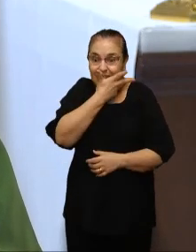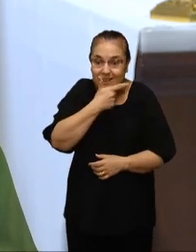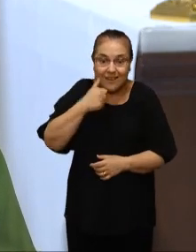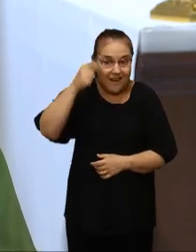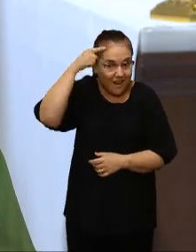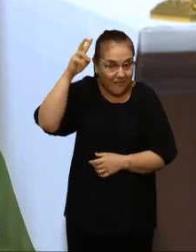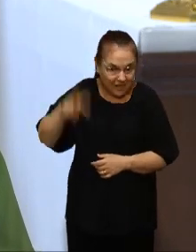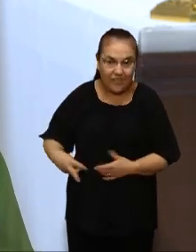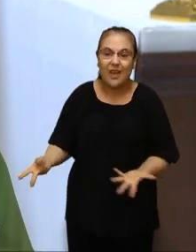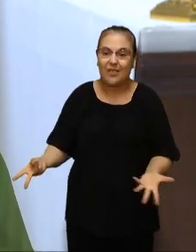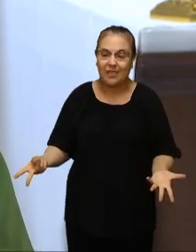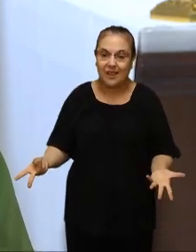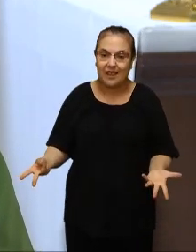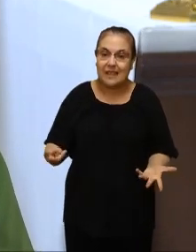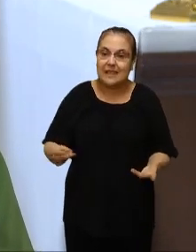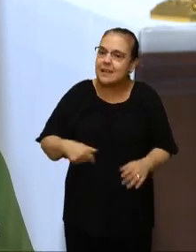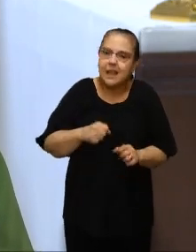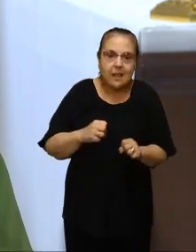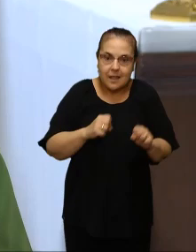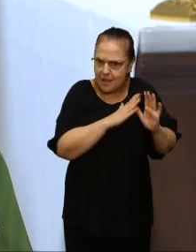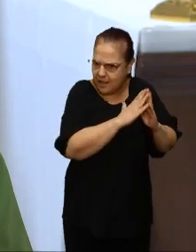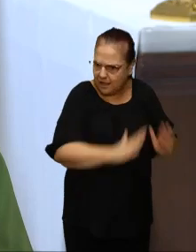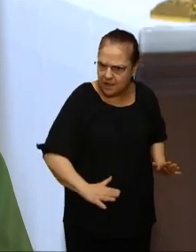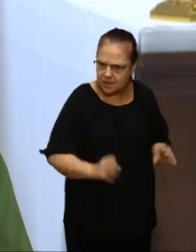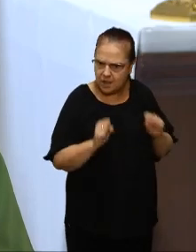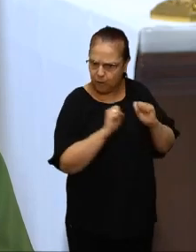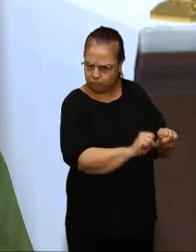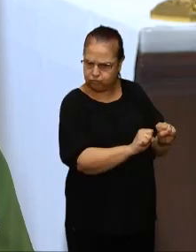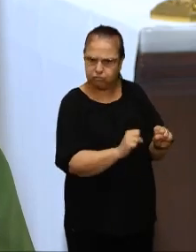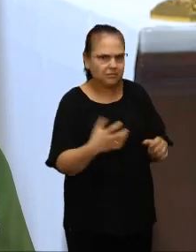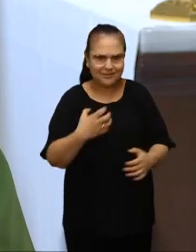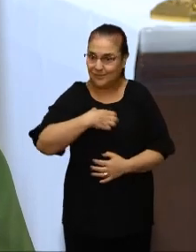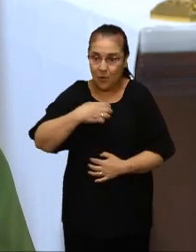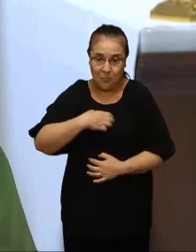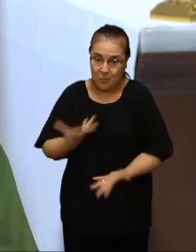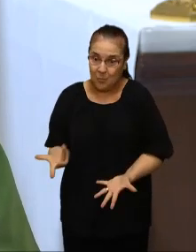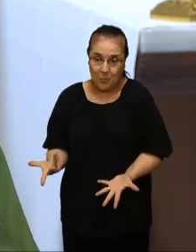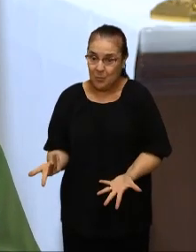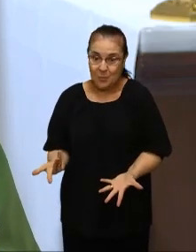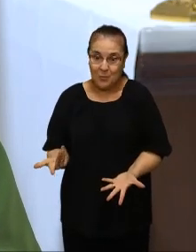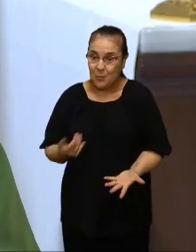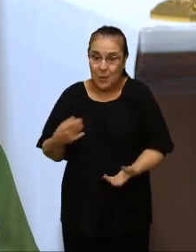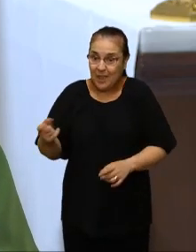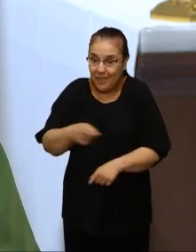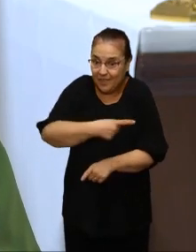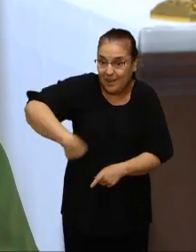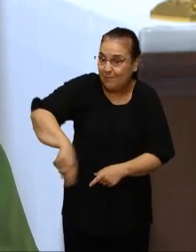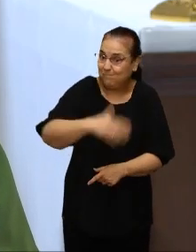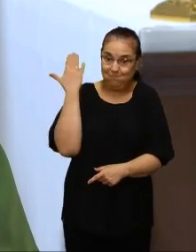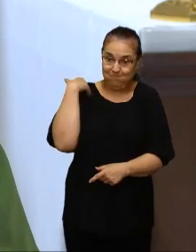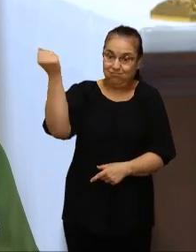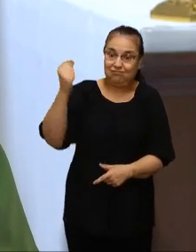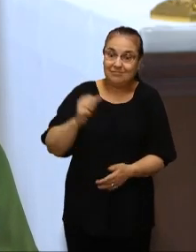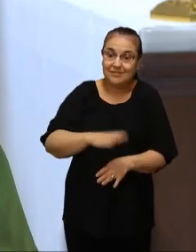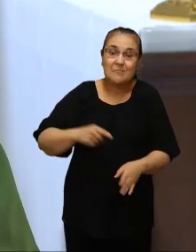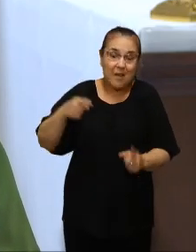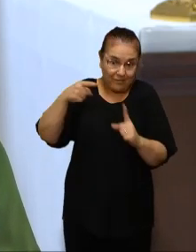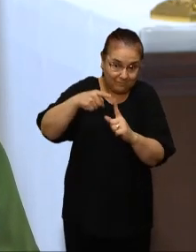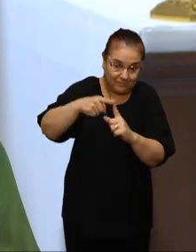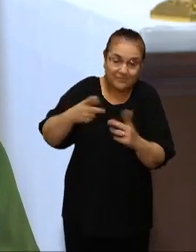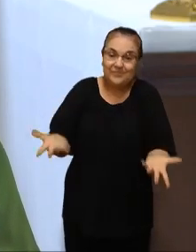Y la Iglesia no puede renunciar, sería una traicionar la esencia de lo que para lo que hemos sido llamados, ¿verdad? No puede